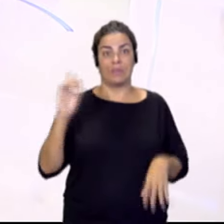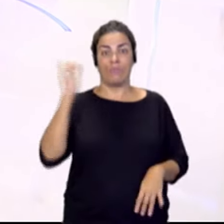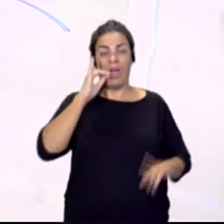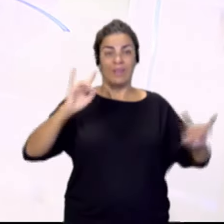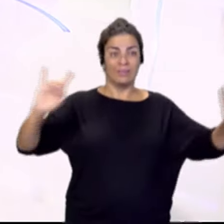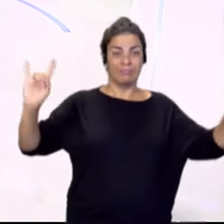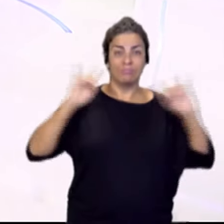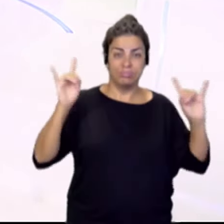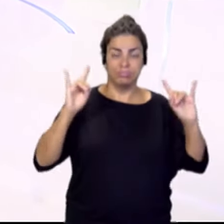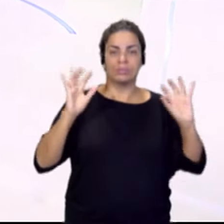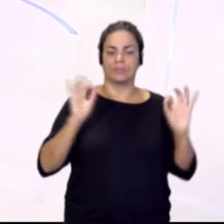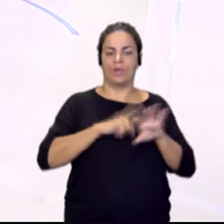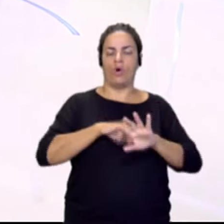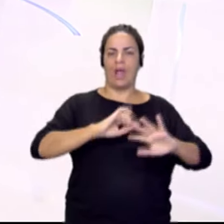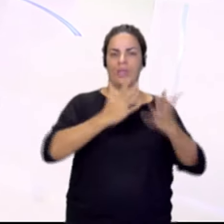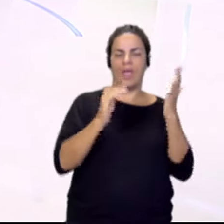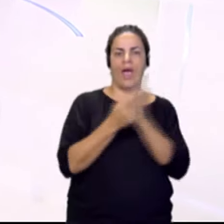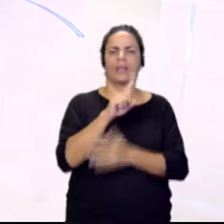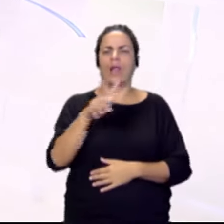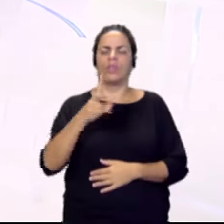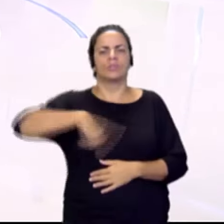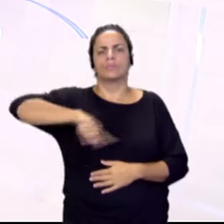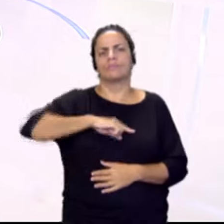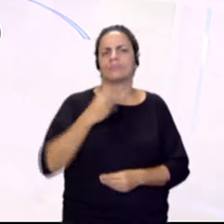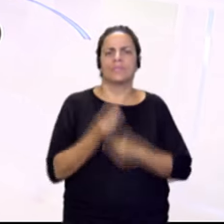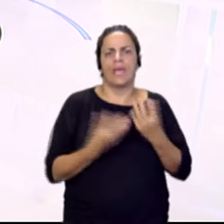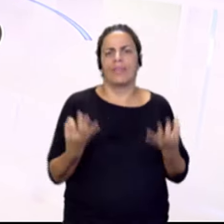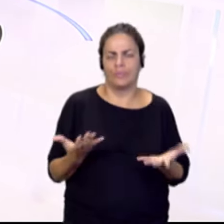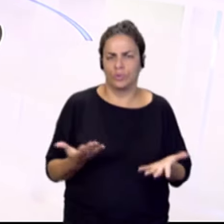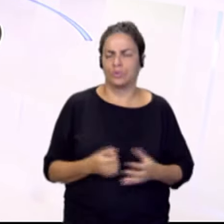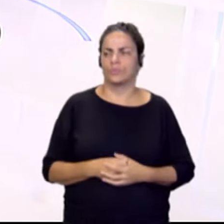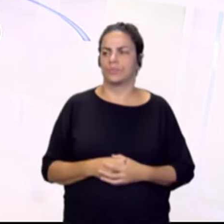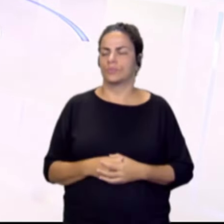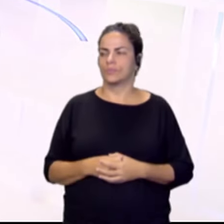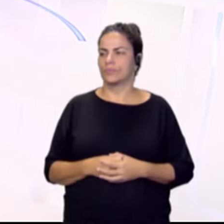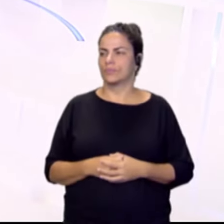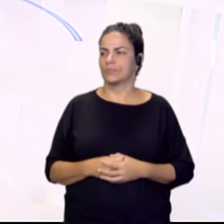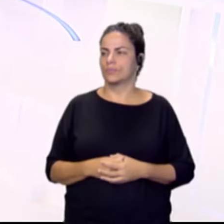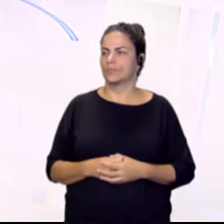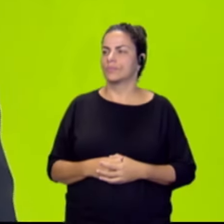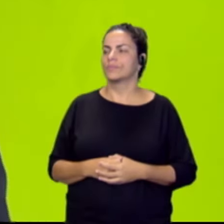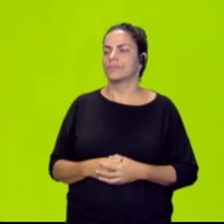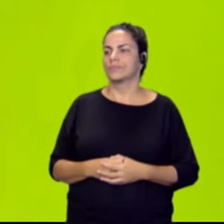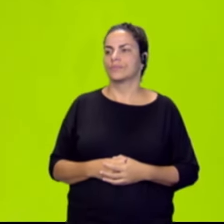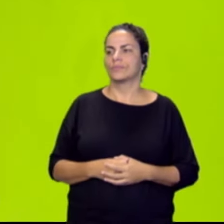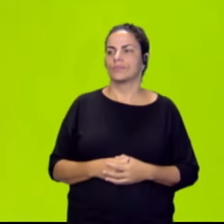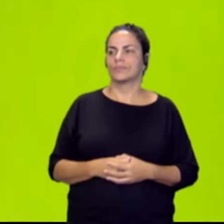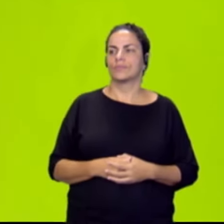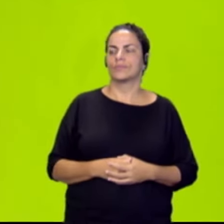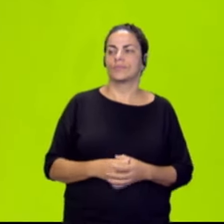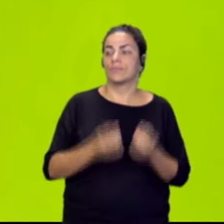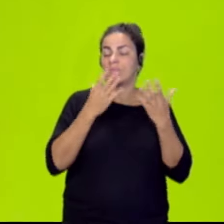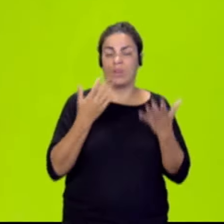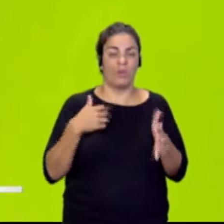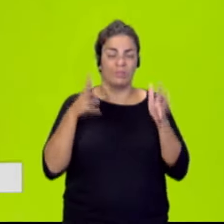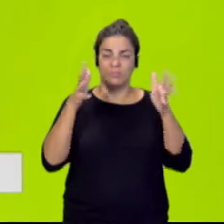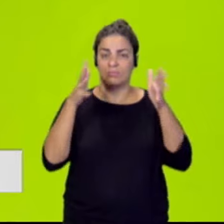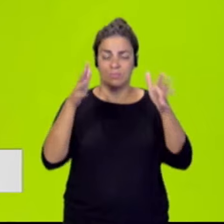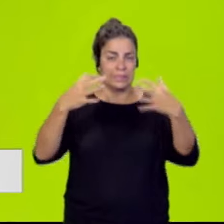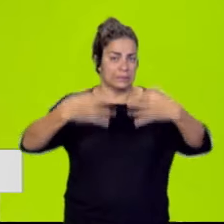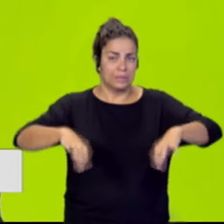alarma entre las 10 y las 12 de la mañana? Bueno, pues una recomendación muy sencilla,